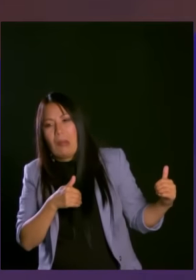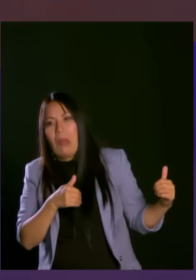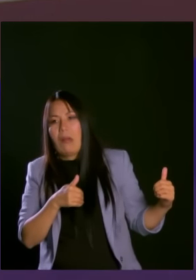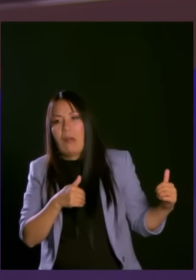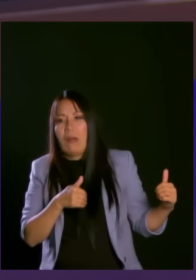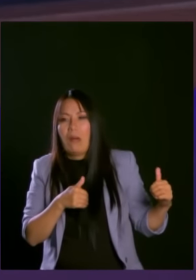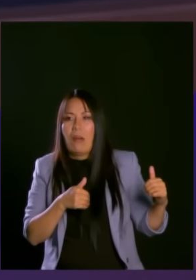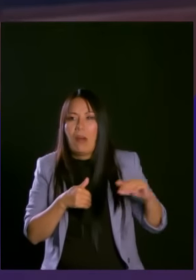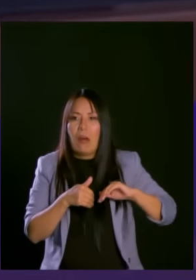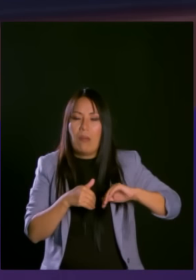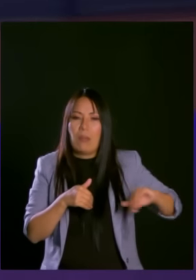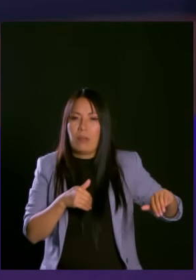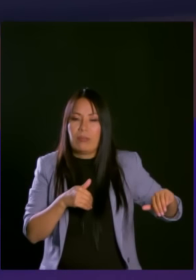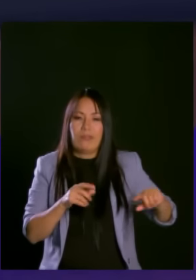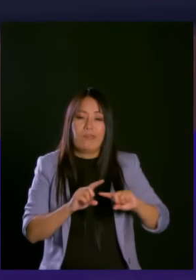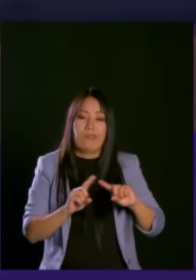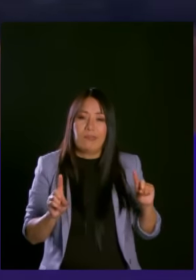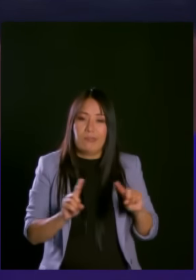¿Me expliqué?